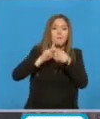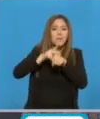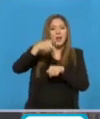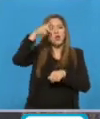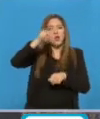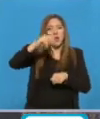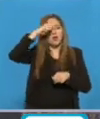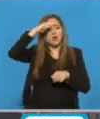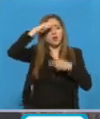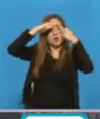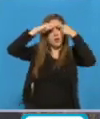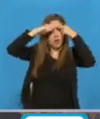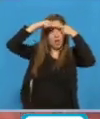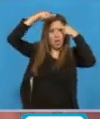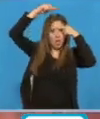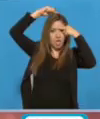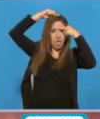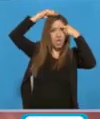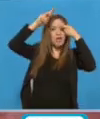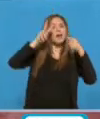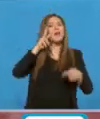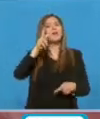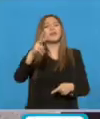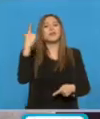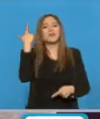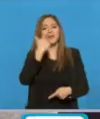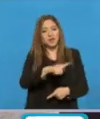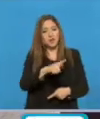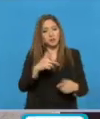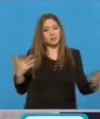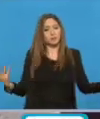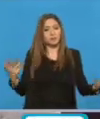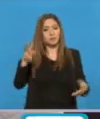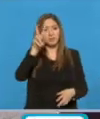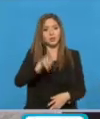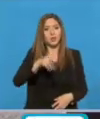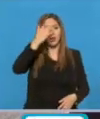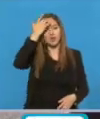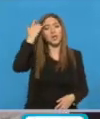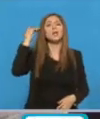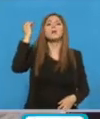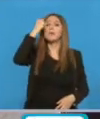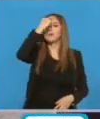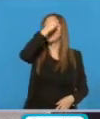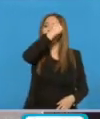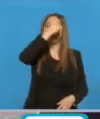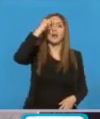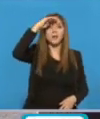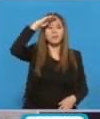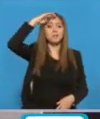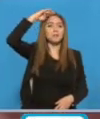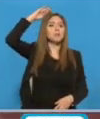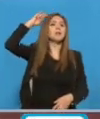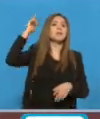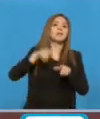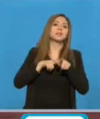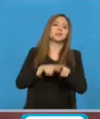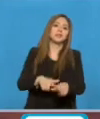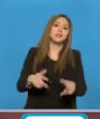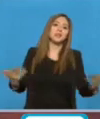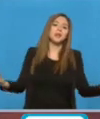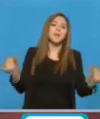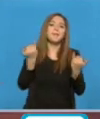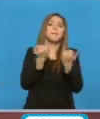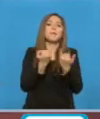una frente tan amplia, ¿no? Ah, yo sí me la podría hacer. Yo ya de frente no paramos. Aquí Hasta de atrás. frente no paramos. Nadie se daría ¿No? cuenta si te